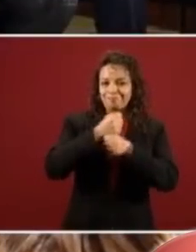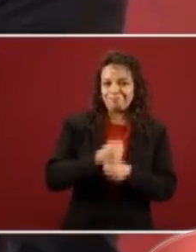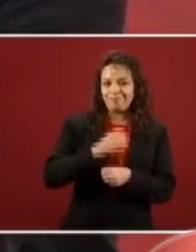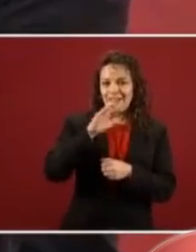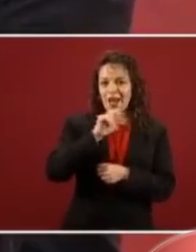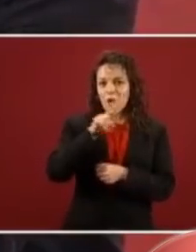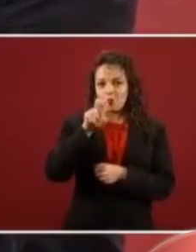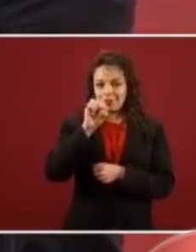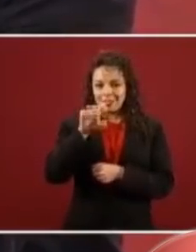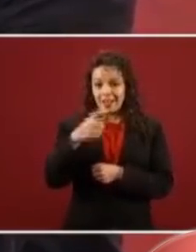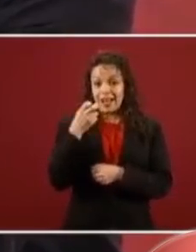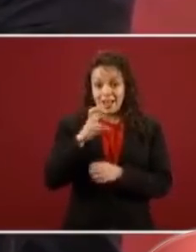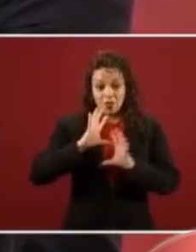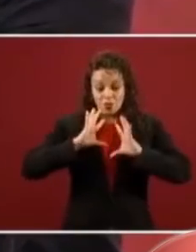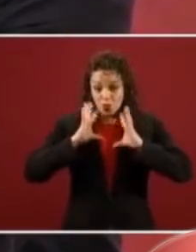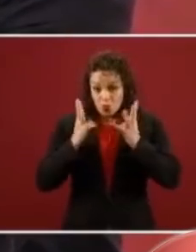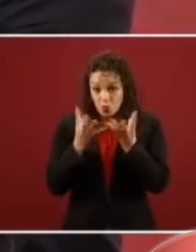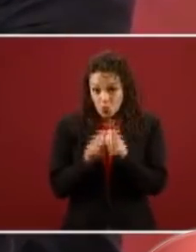Todo eso